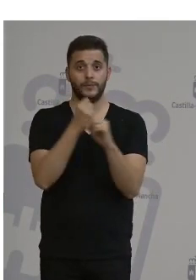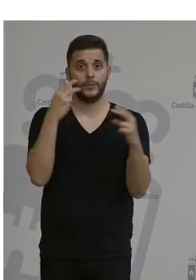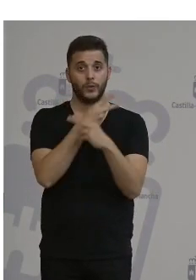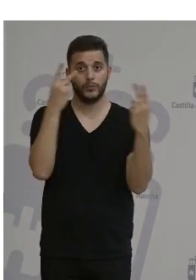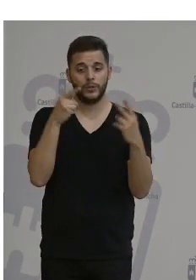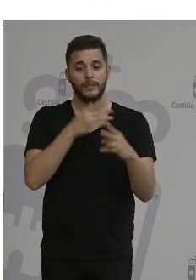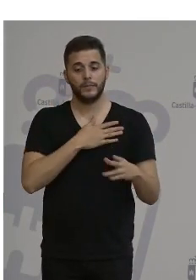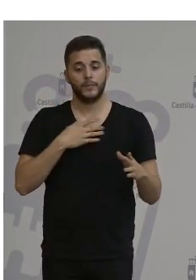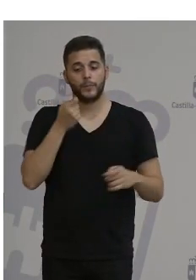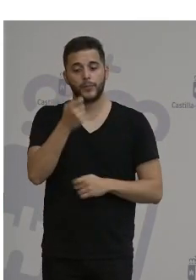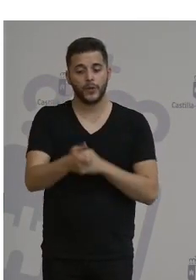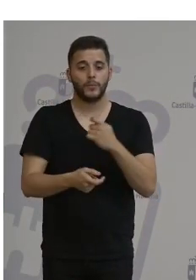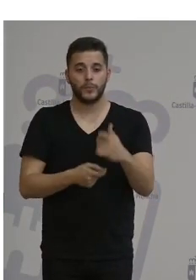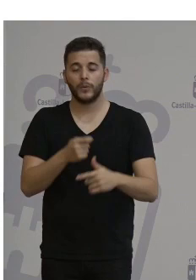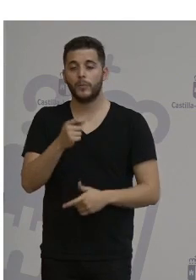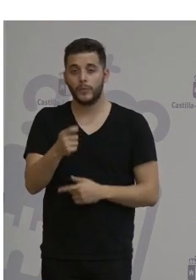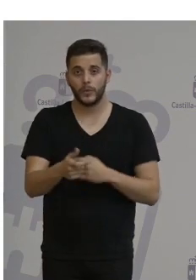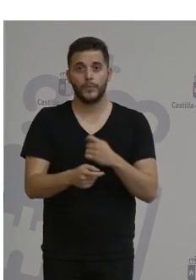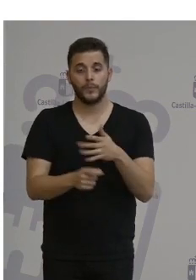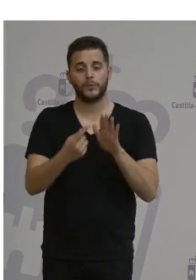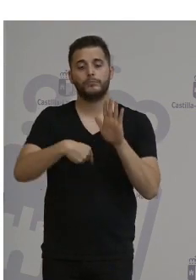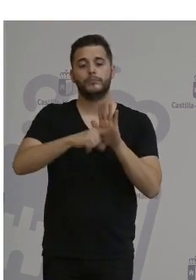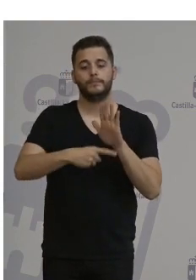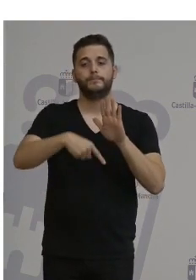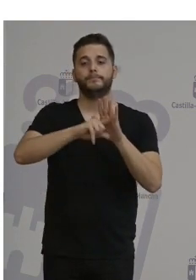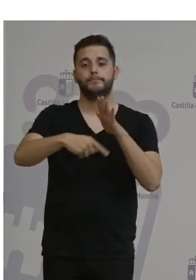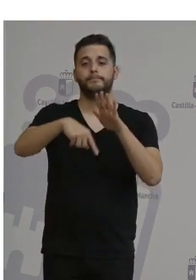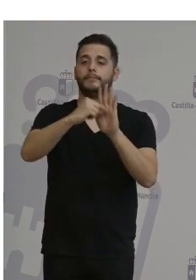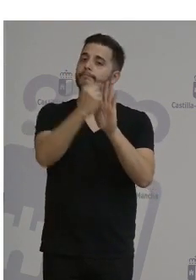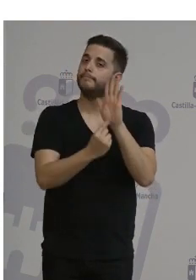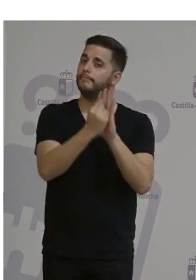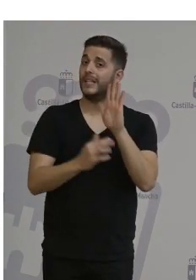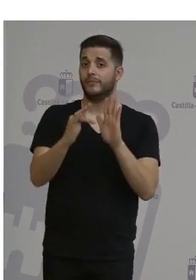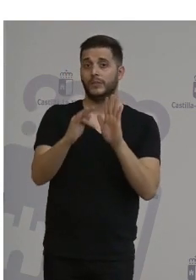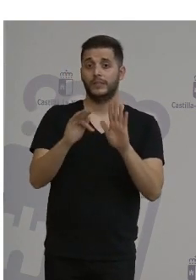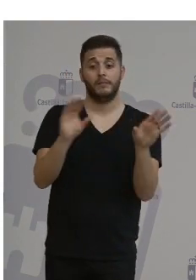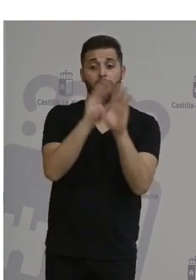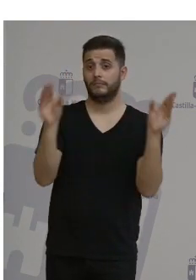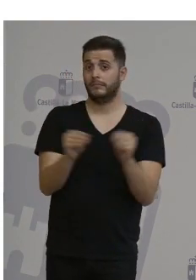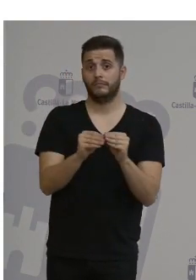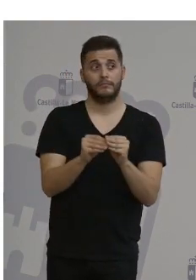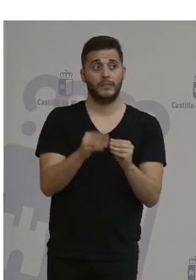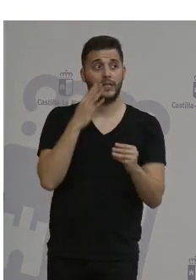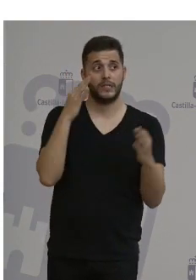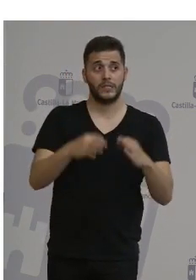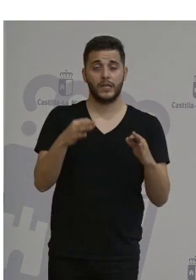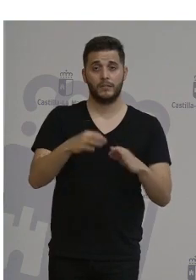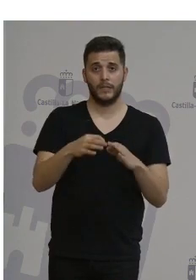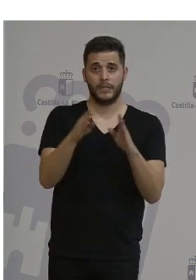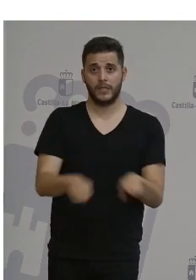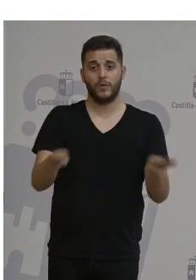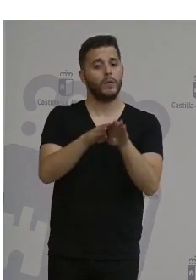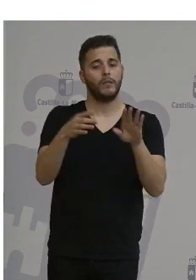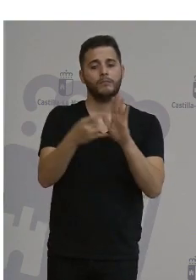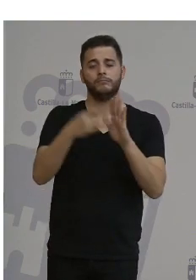introduciendo afortunadamente distintas medidas positivas que en definitiva persiguen la igualdad efectiva en el